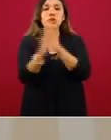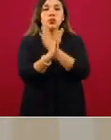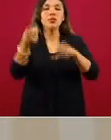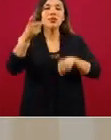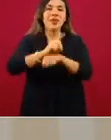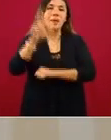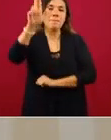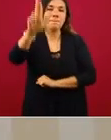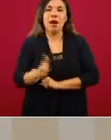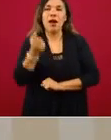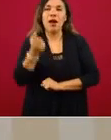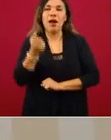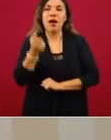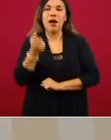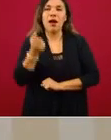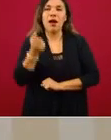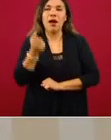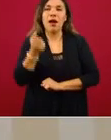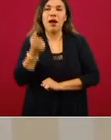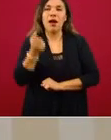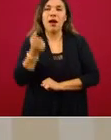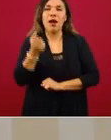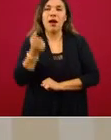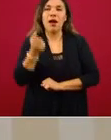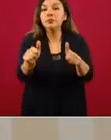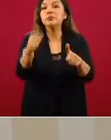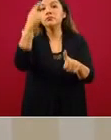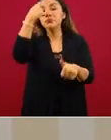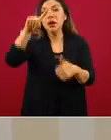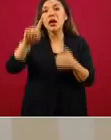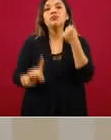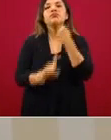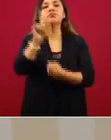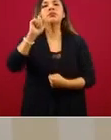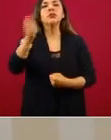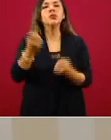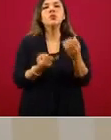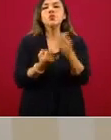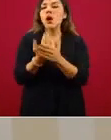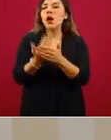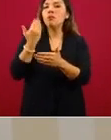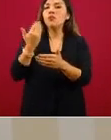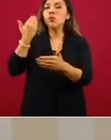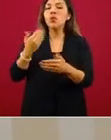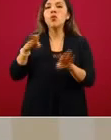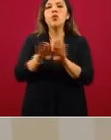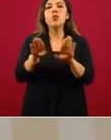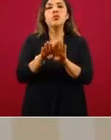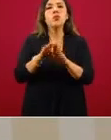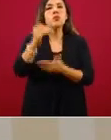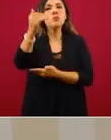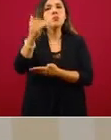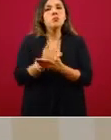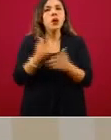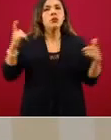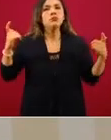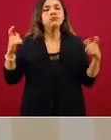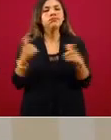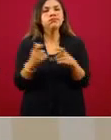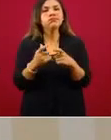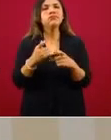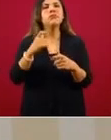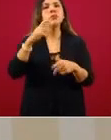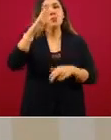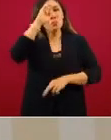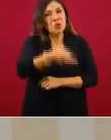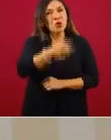martes de movilidad, y vamos a poner atención a fenómenos recientes de reducción de las restricciones, por lo